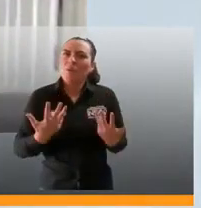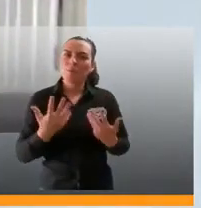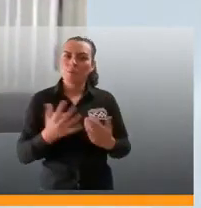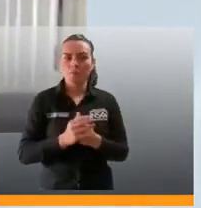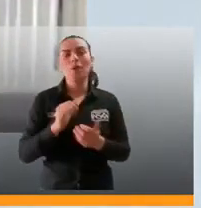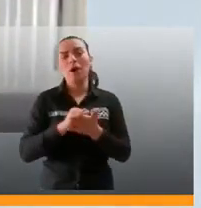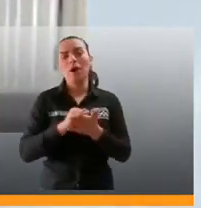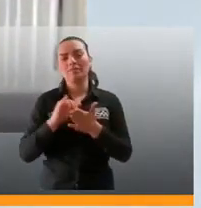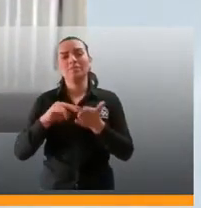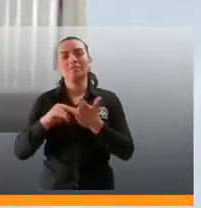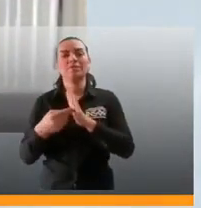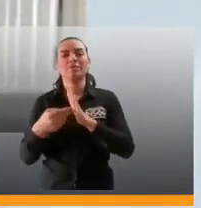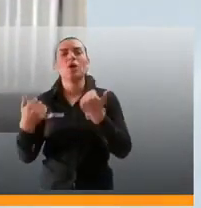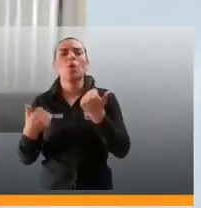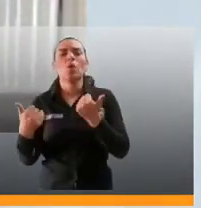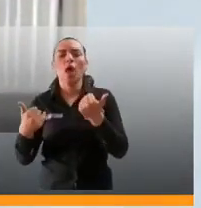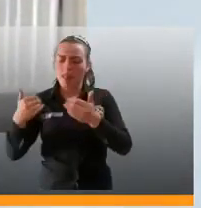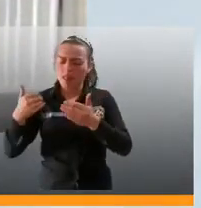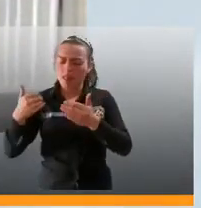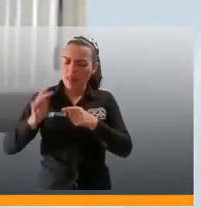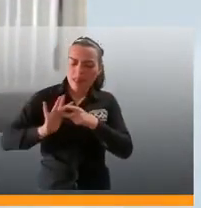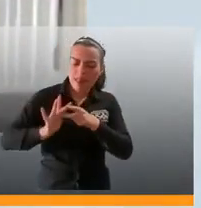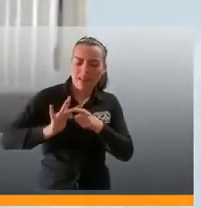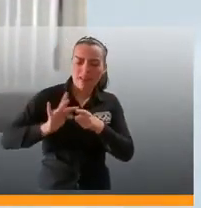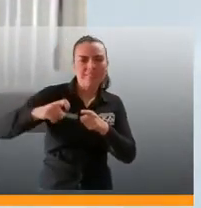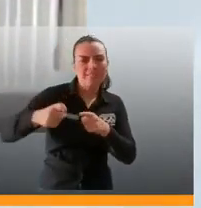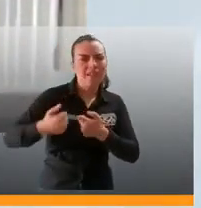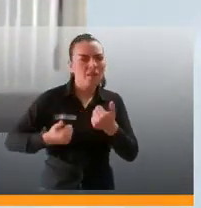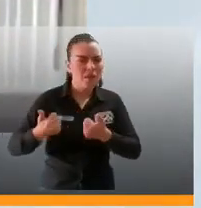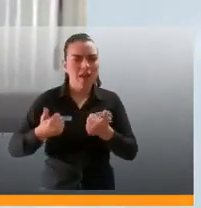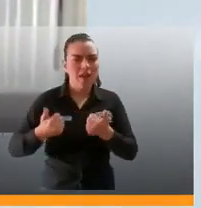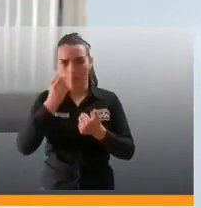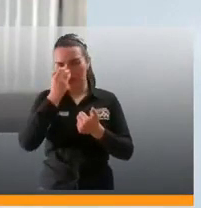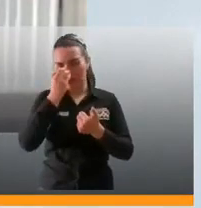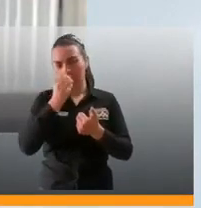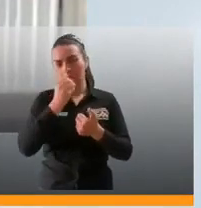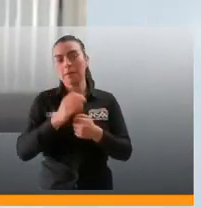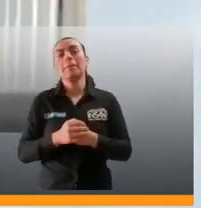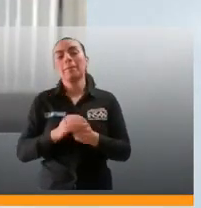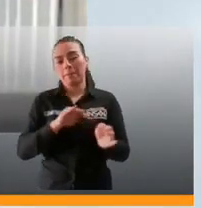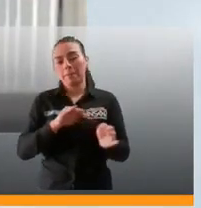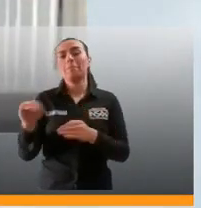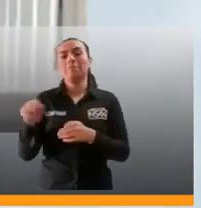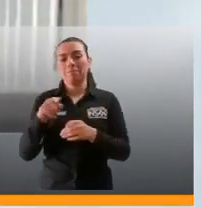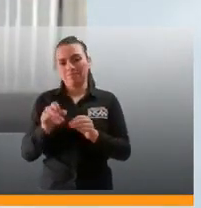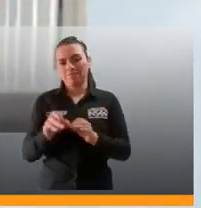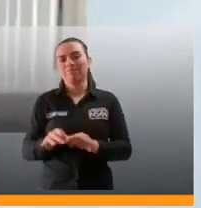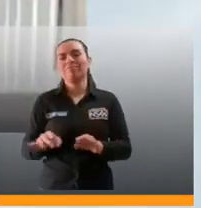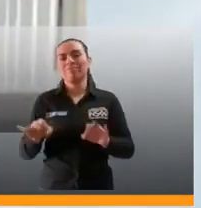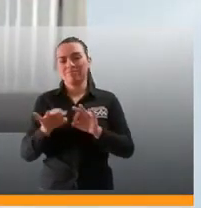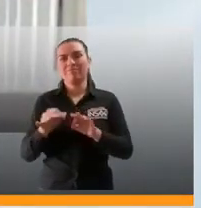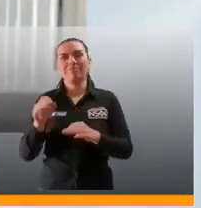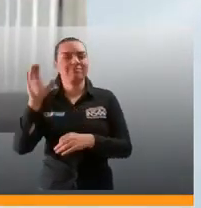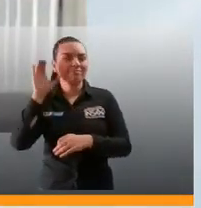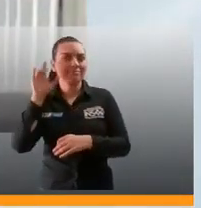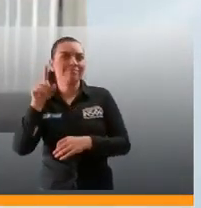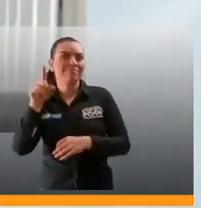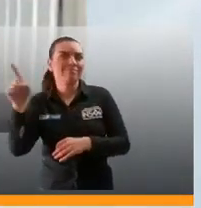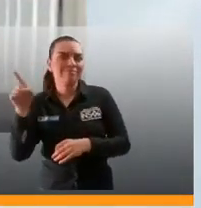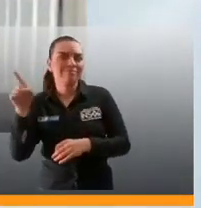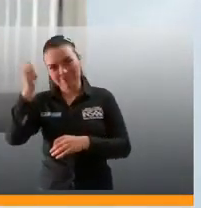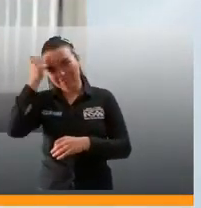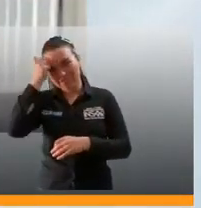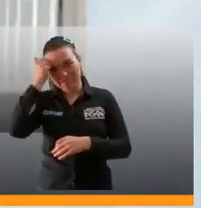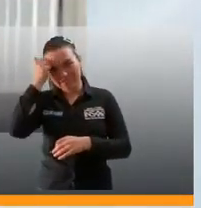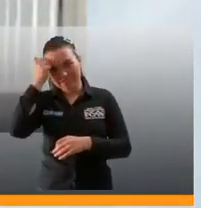de implementación requerimos. Y esto ha hecho que nuestros profesores, pues los profesores que trabajaron en este proceso y todos